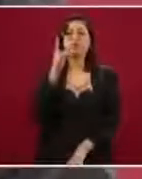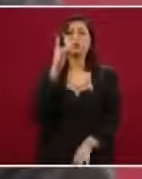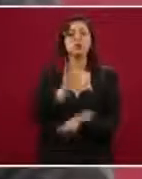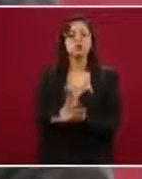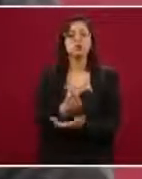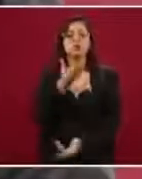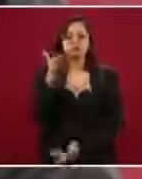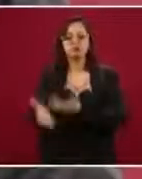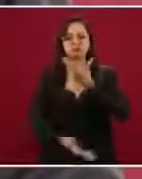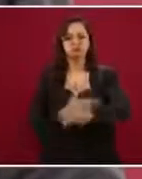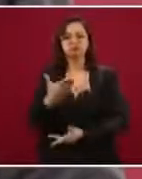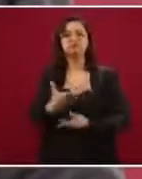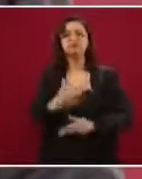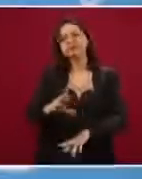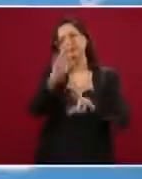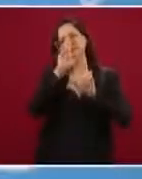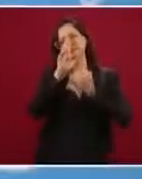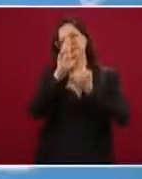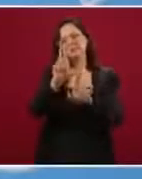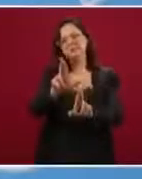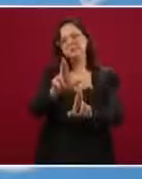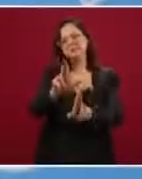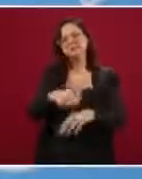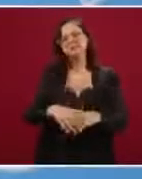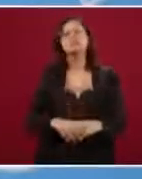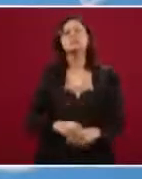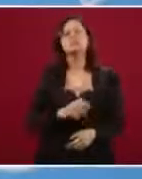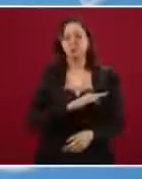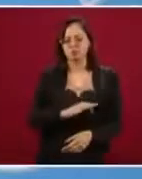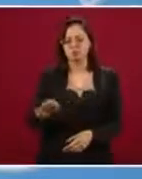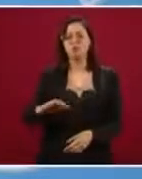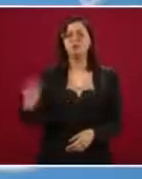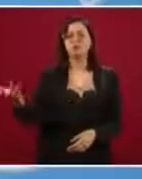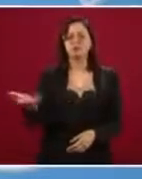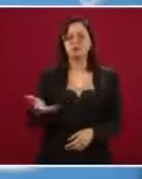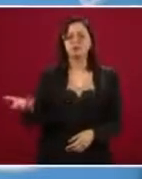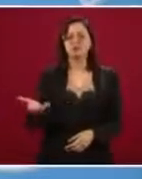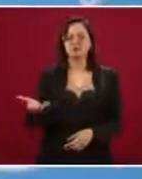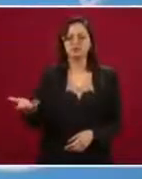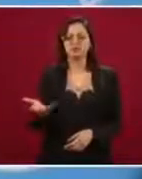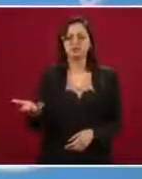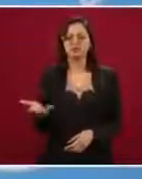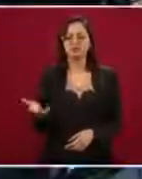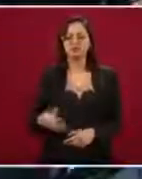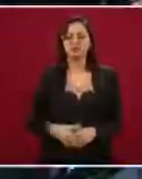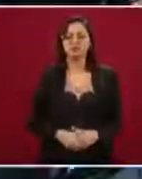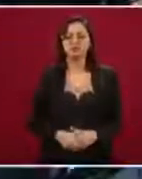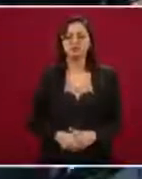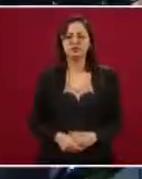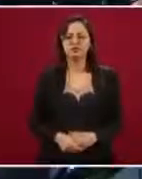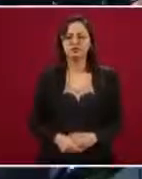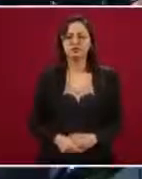con respeto, se puede hacerlo de esa manera.